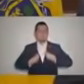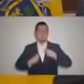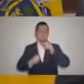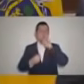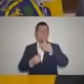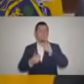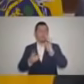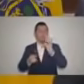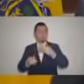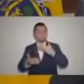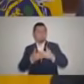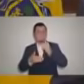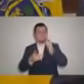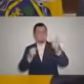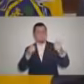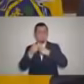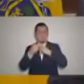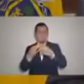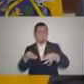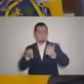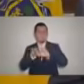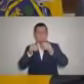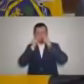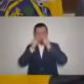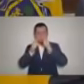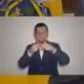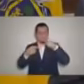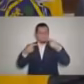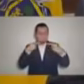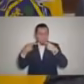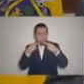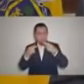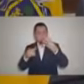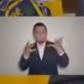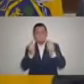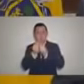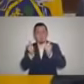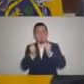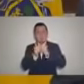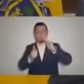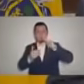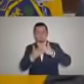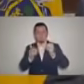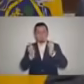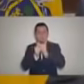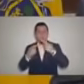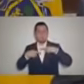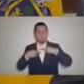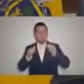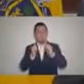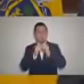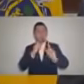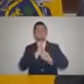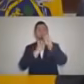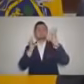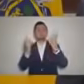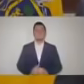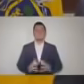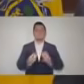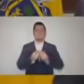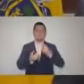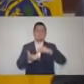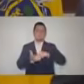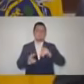vida de los alicientes por eso hicimos de la prevención nuestra principal herramienta tomamos decisiones a tiempo y actuamos con responsabilidad en medio de la adversidad